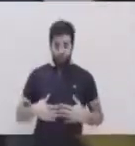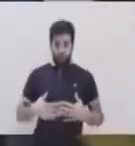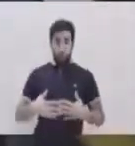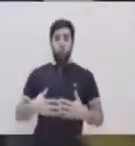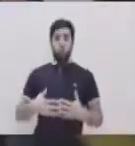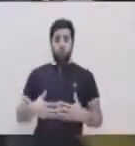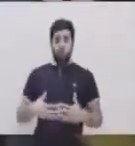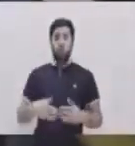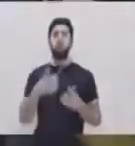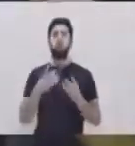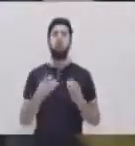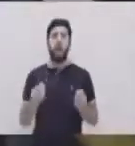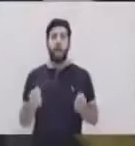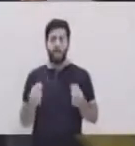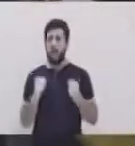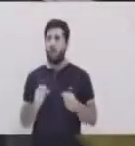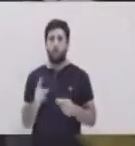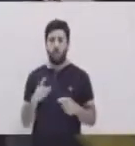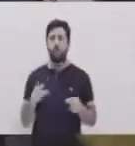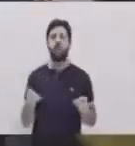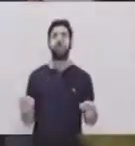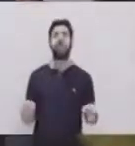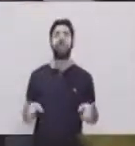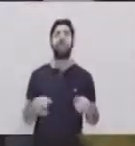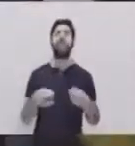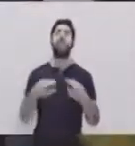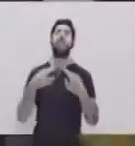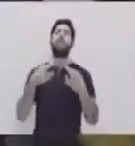por la boca. Exacto, suavecito. Inhalar.